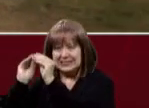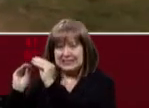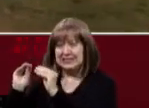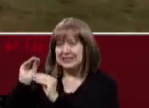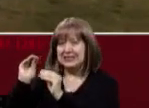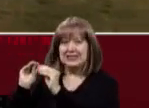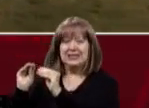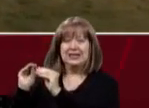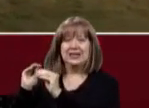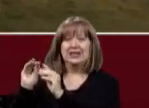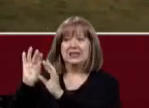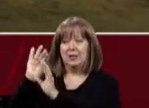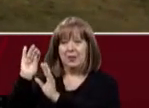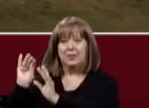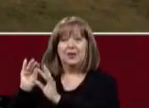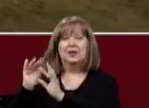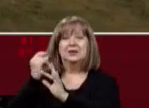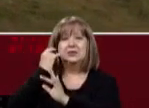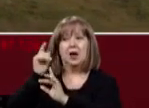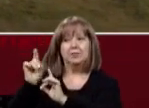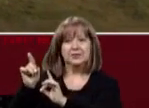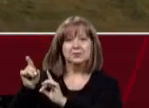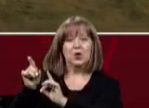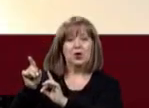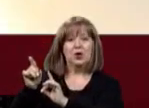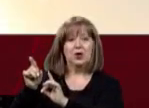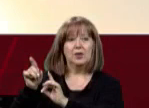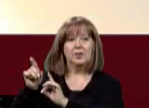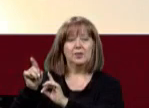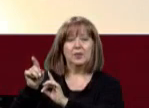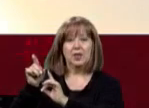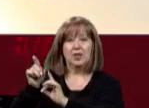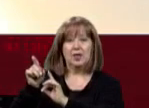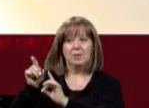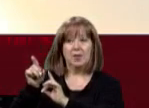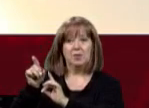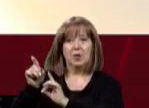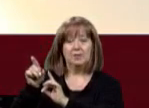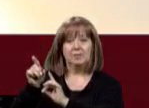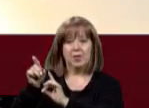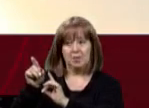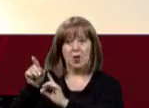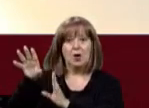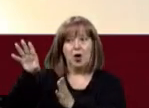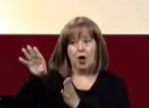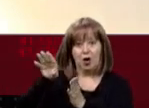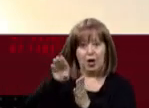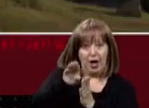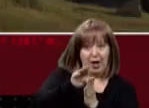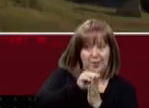previamente ya teniendo la matriz, yo con esa copia de la cabeza, la original, voy